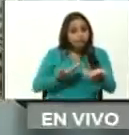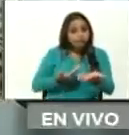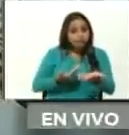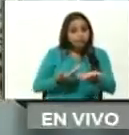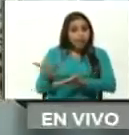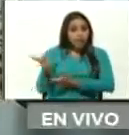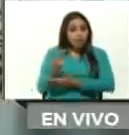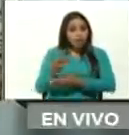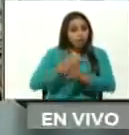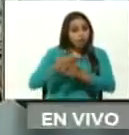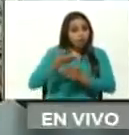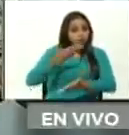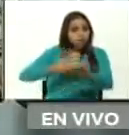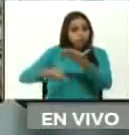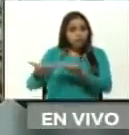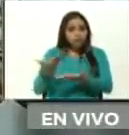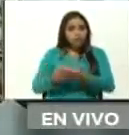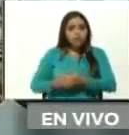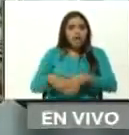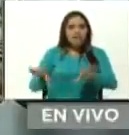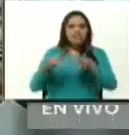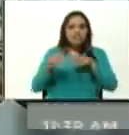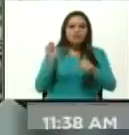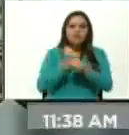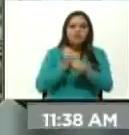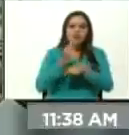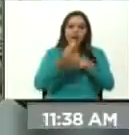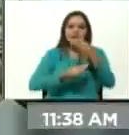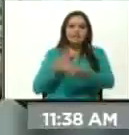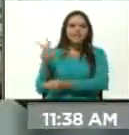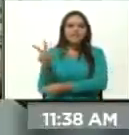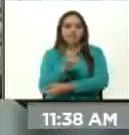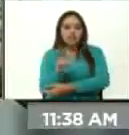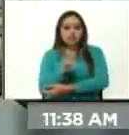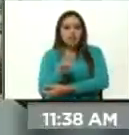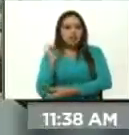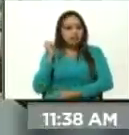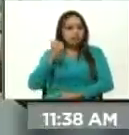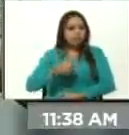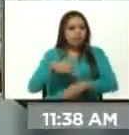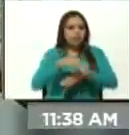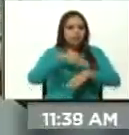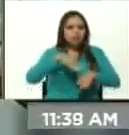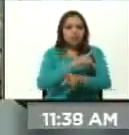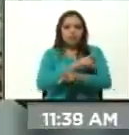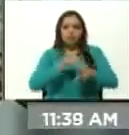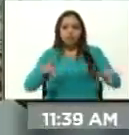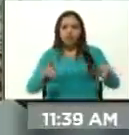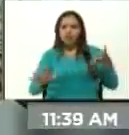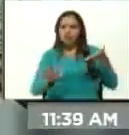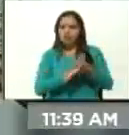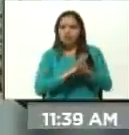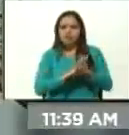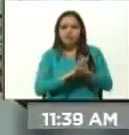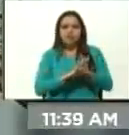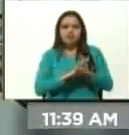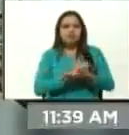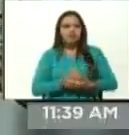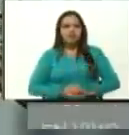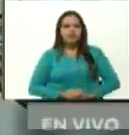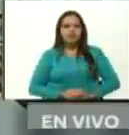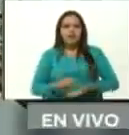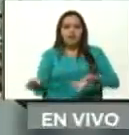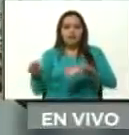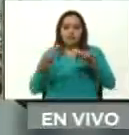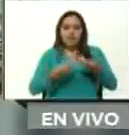recíproco, reconociendo la labor que ha hecho Venezuela a través del Ministerio Público en la suficiente